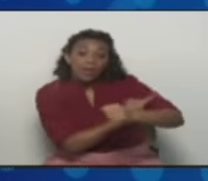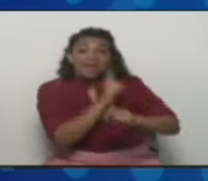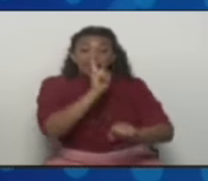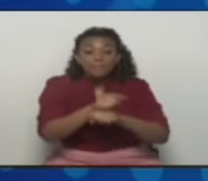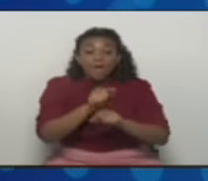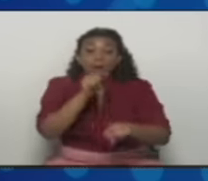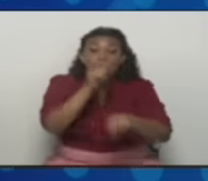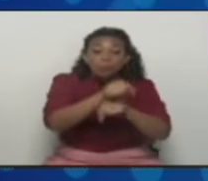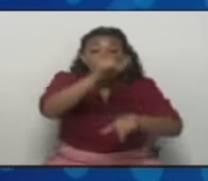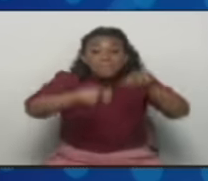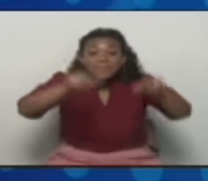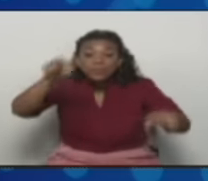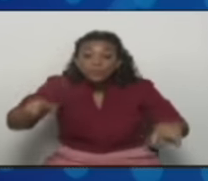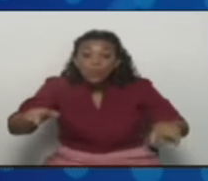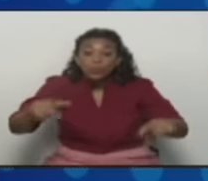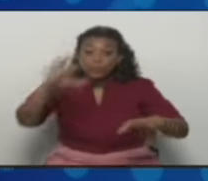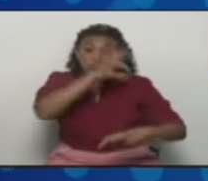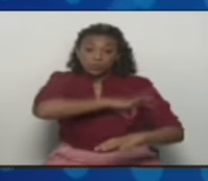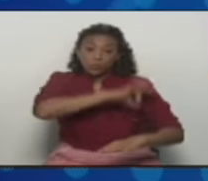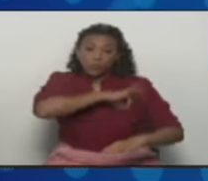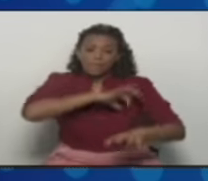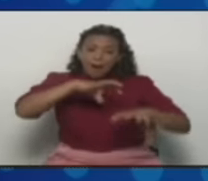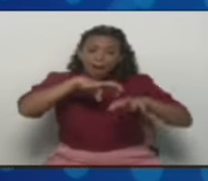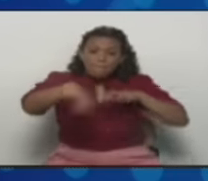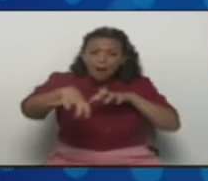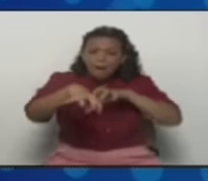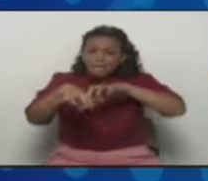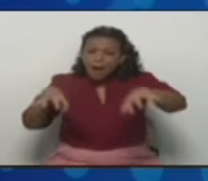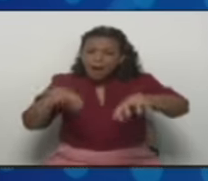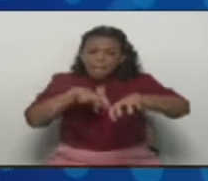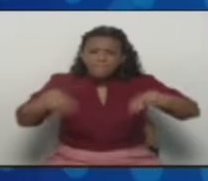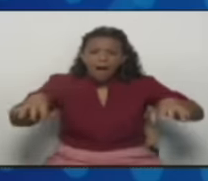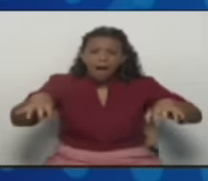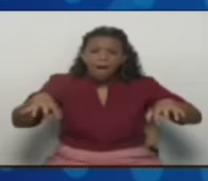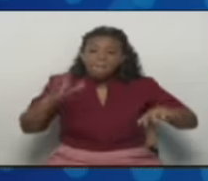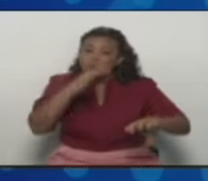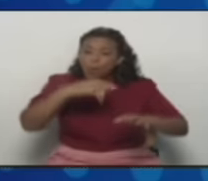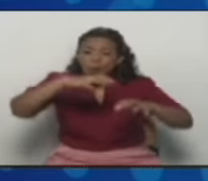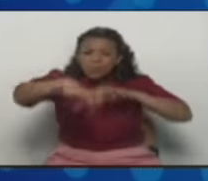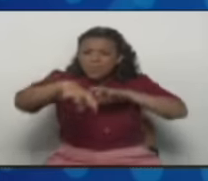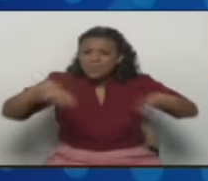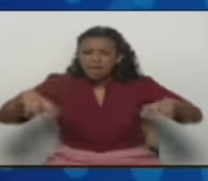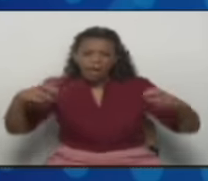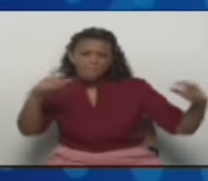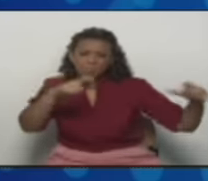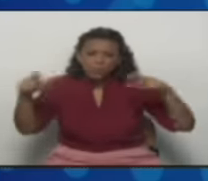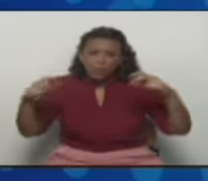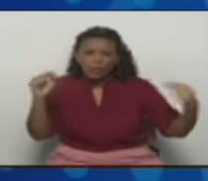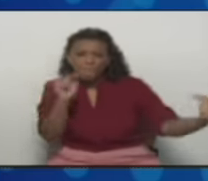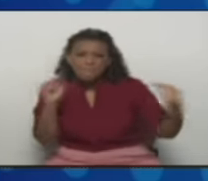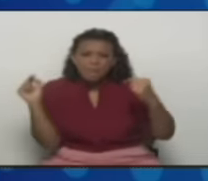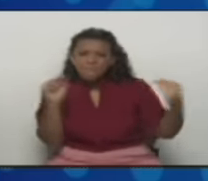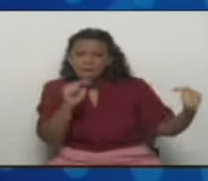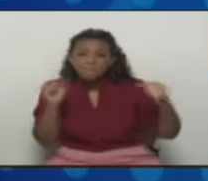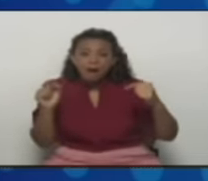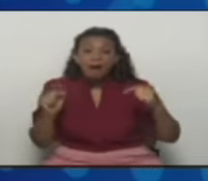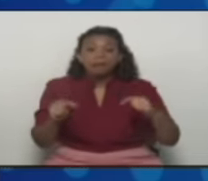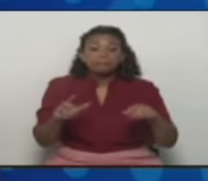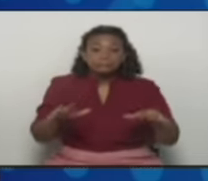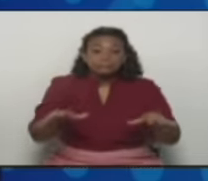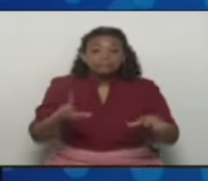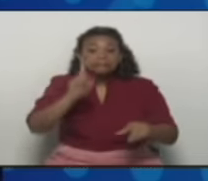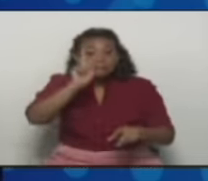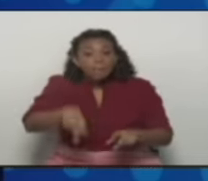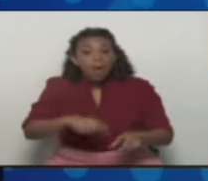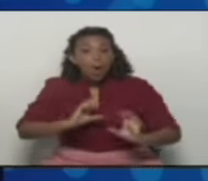venezolana, para descuartizarla, desagregarla, dividirla, enfrentarla y